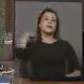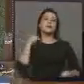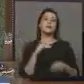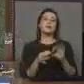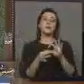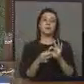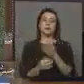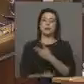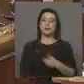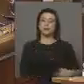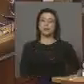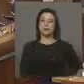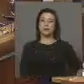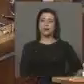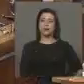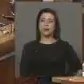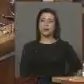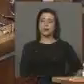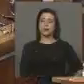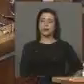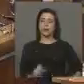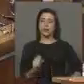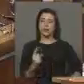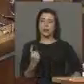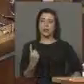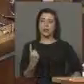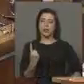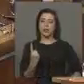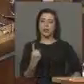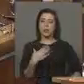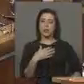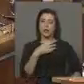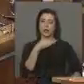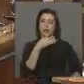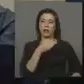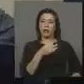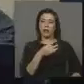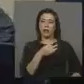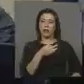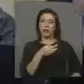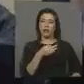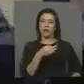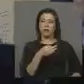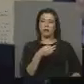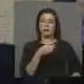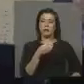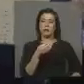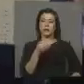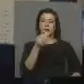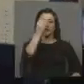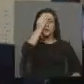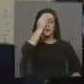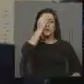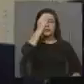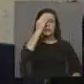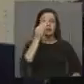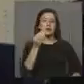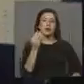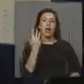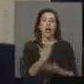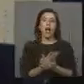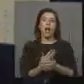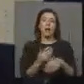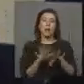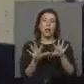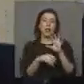Gracias, Presidente. En primer lugar, quisiera señalar que en la región de Coquimbo existe desde hace